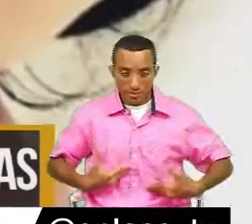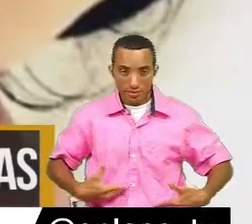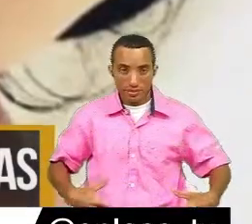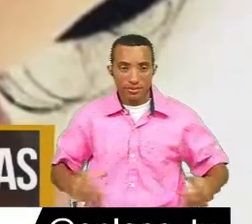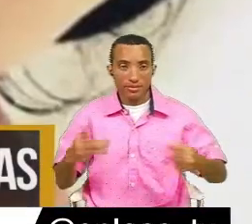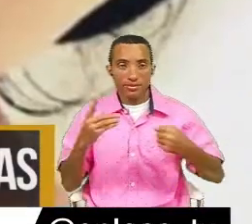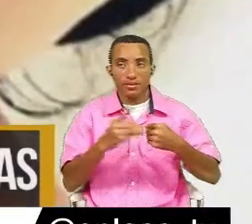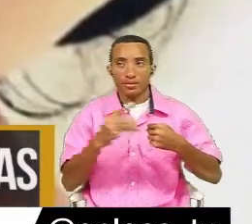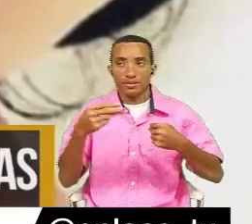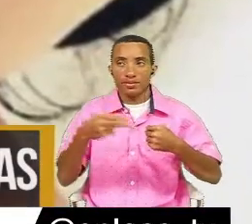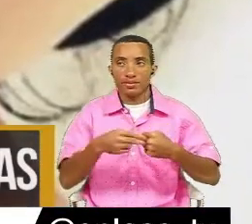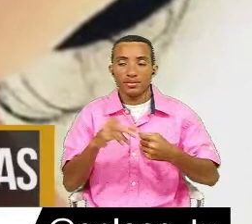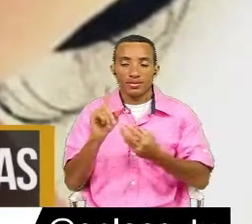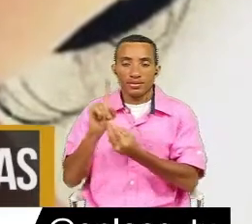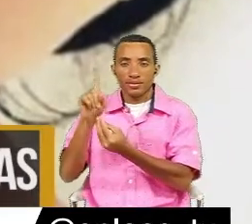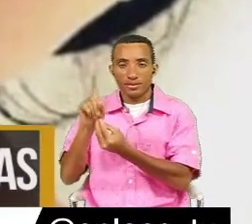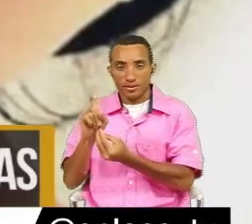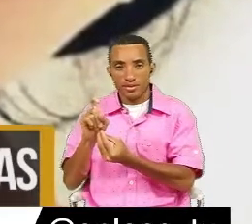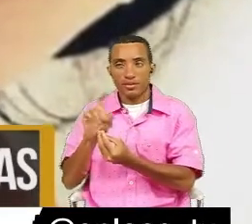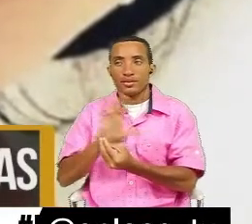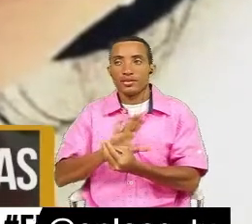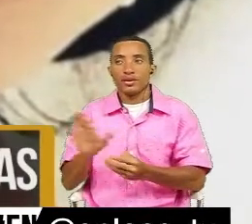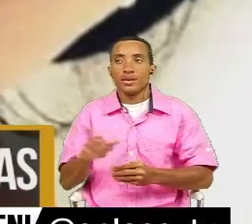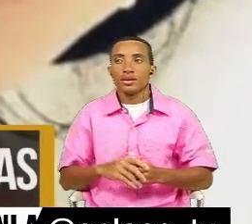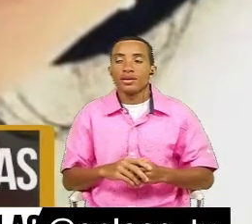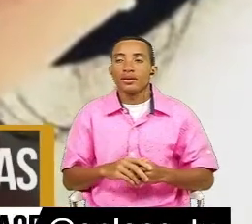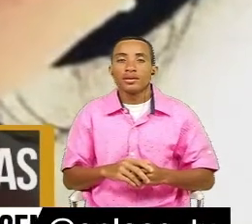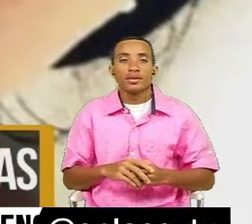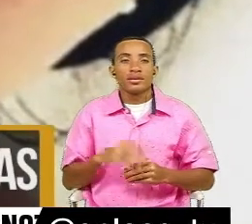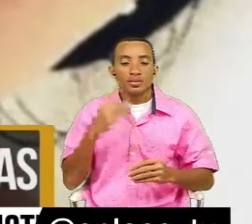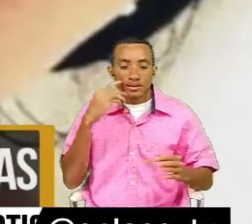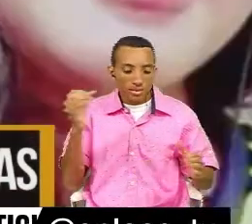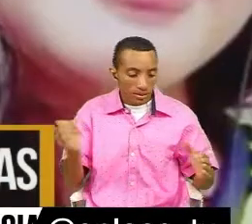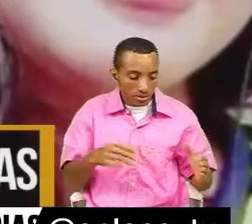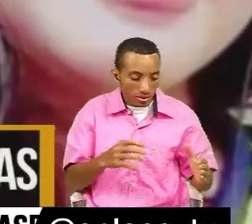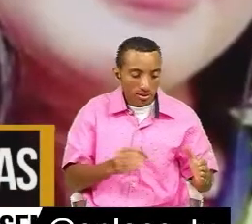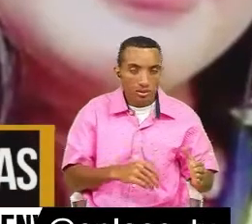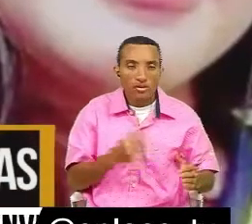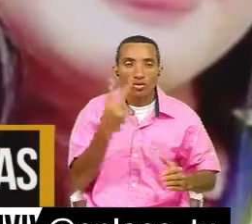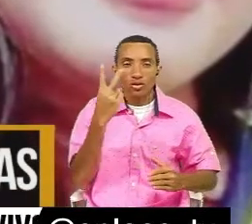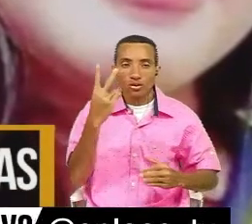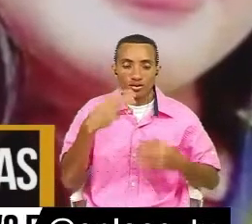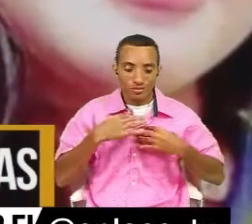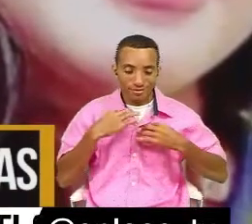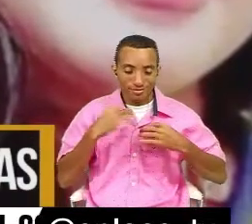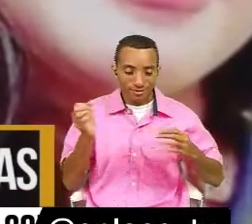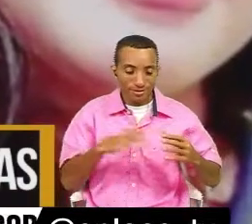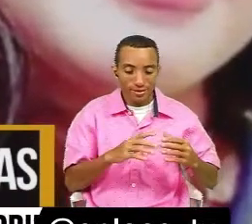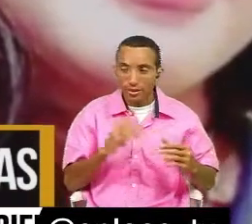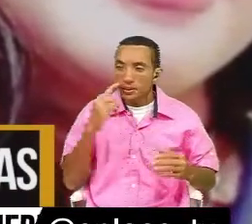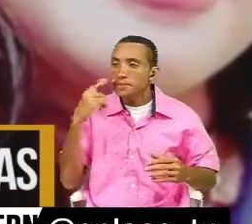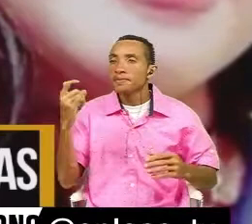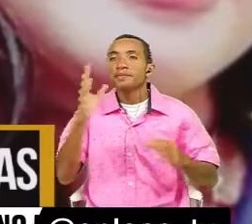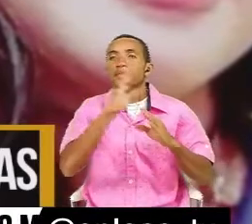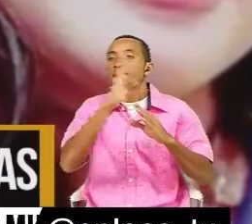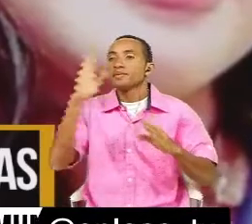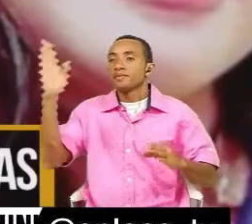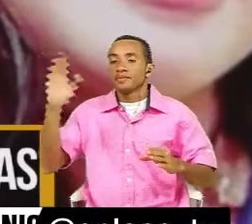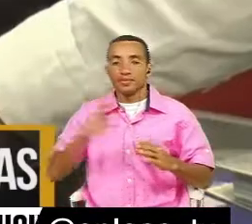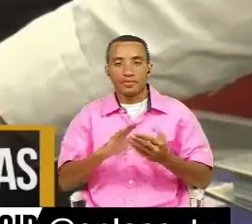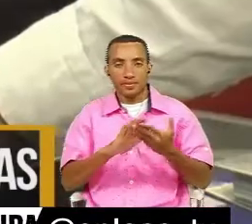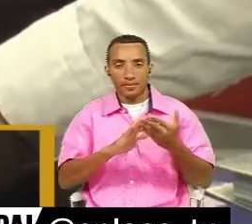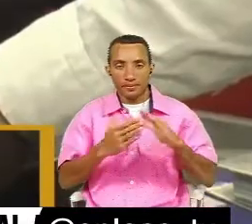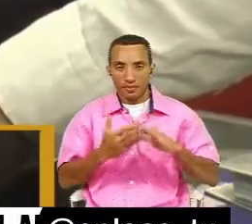donde cursa sexto grado, pues tan solo dos prendas no las encuentra en su closet de la vivienda donde residen en el barrio Jerusalén.